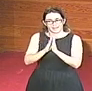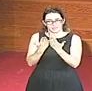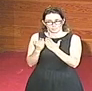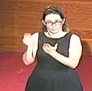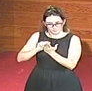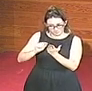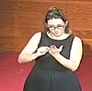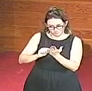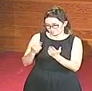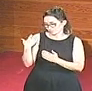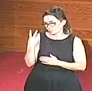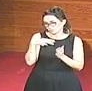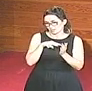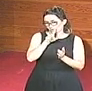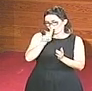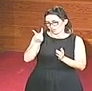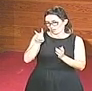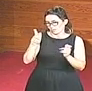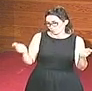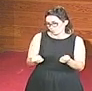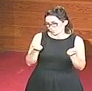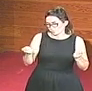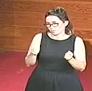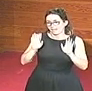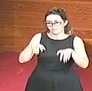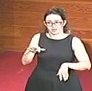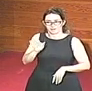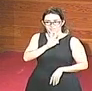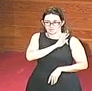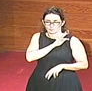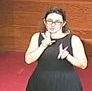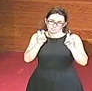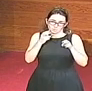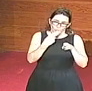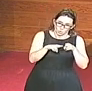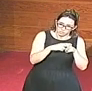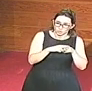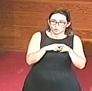España, con el que ganó dos Latino Book Awards en la categoría de política y no ficción.